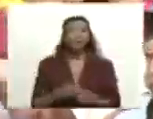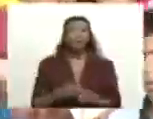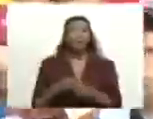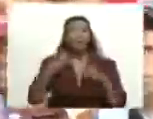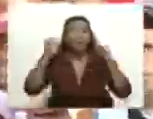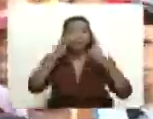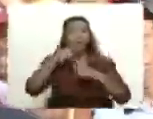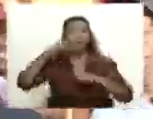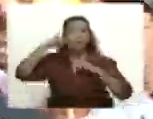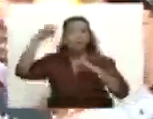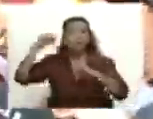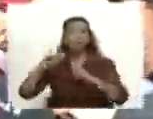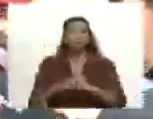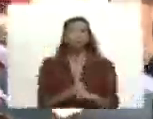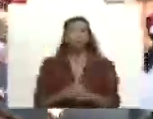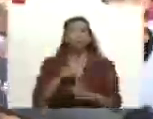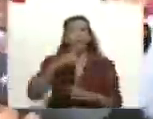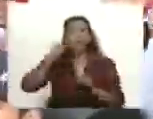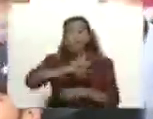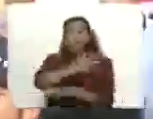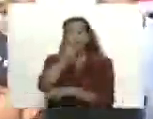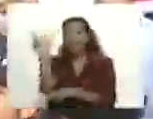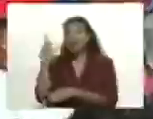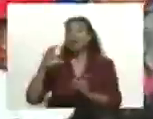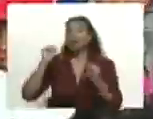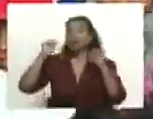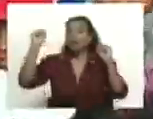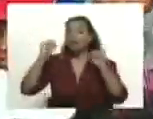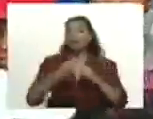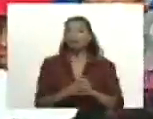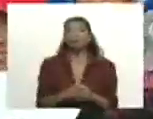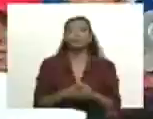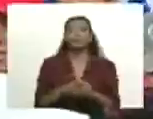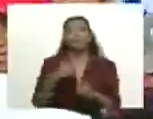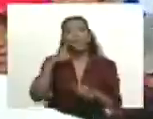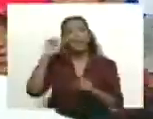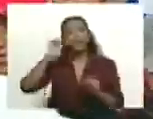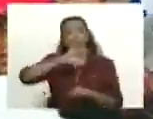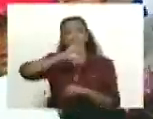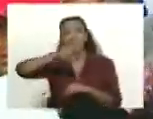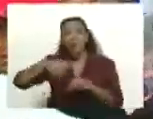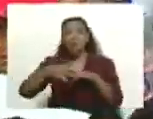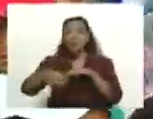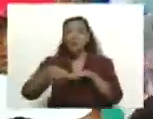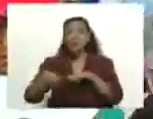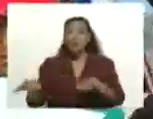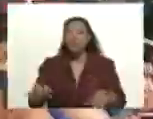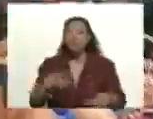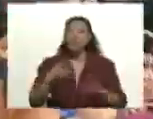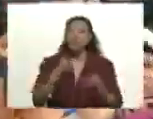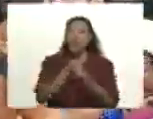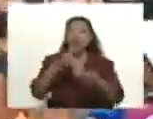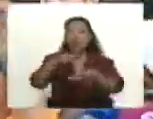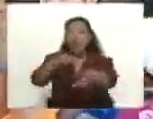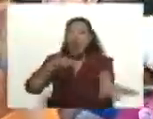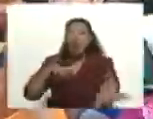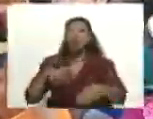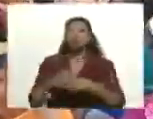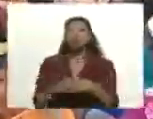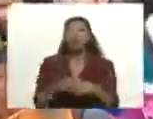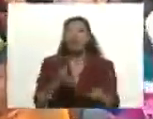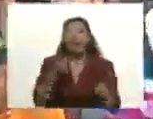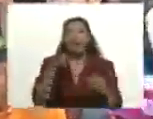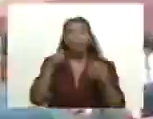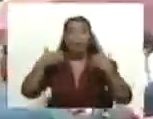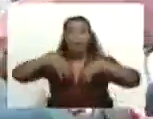Maduro! ¡Que viva Lara! ¡Que viva Jiménez! ¡Vamos a la calle, a la